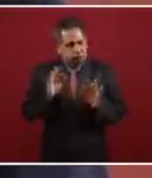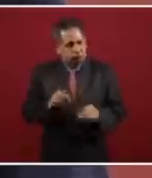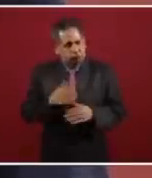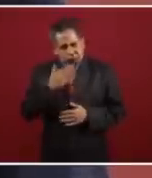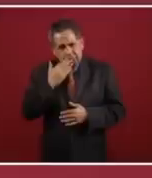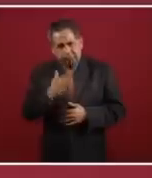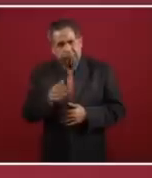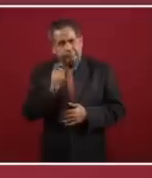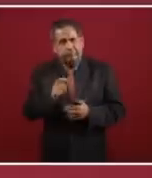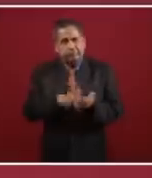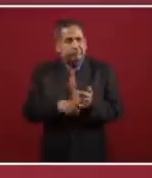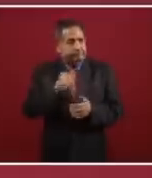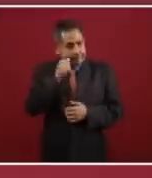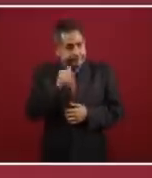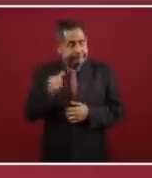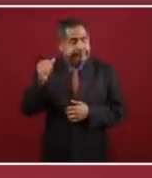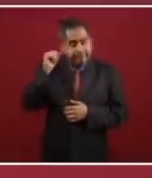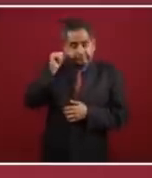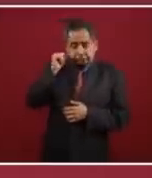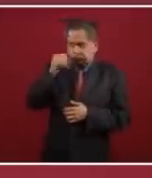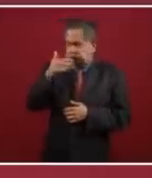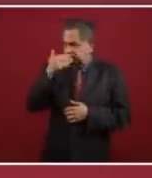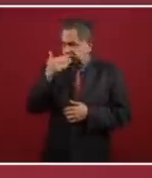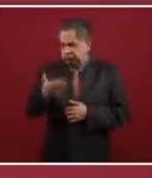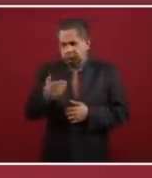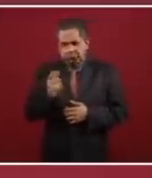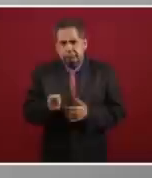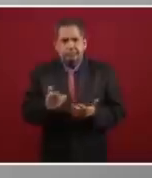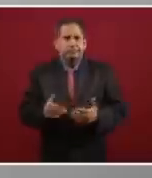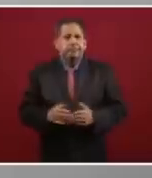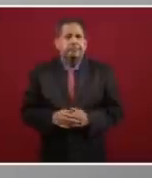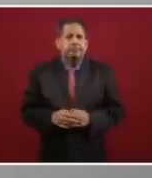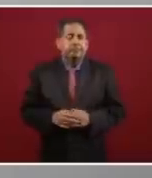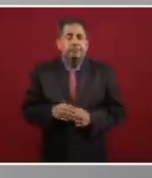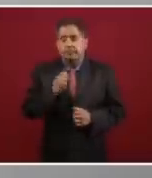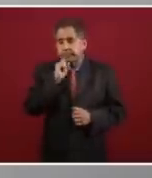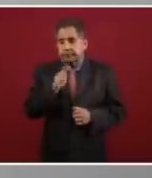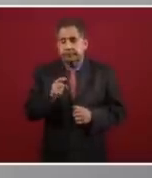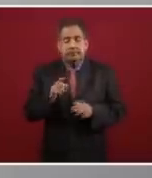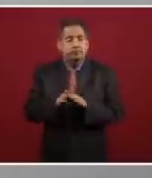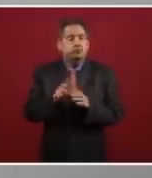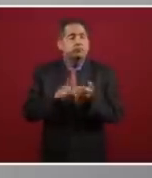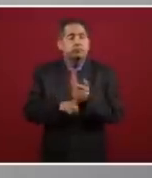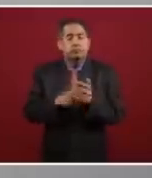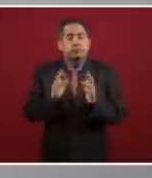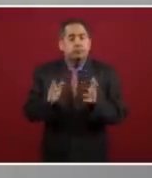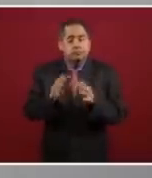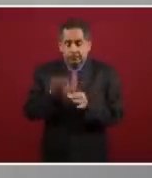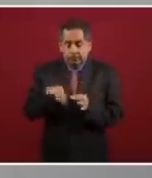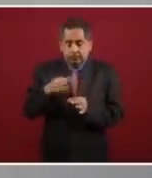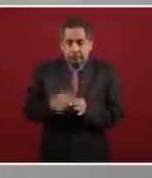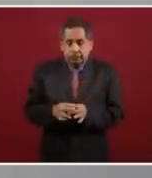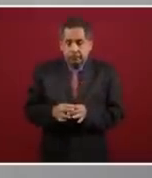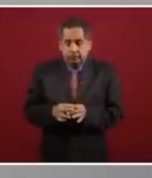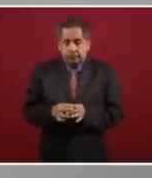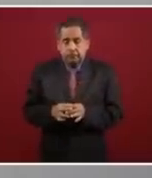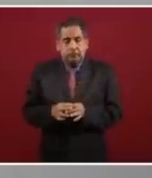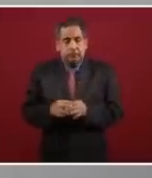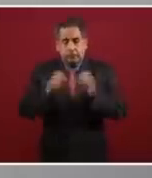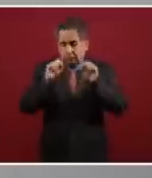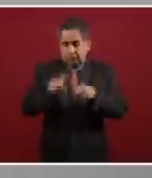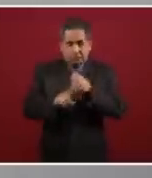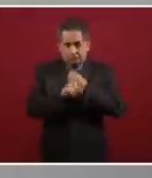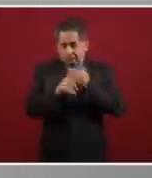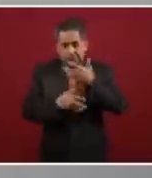que pasó el día de ayer, y que además se haya logrado sin